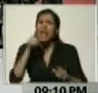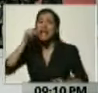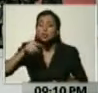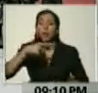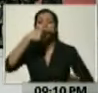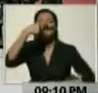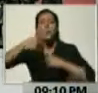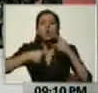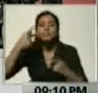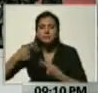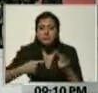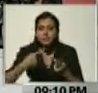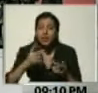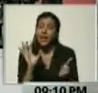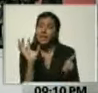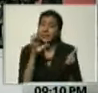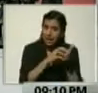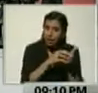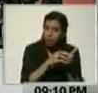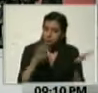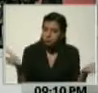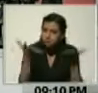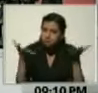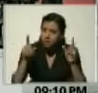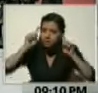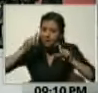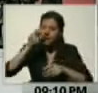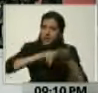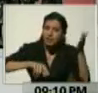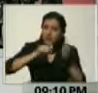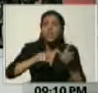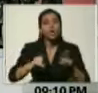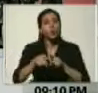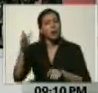política del Estado? Así como en el pasado,